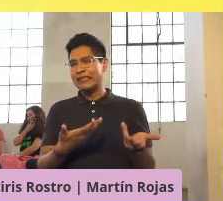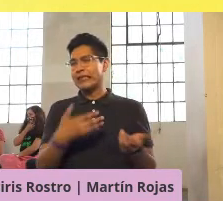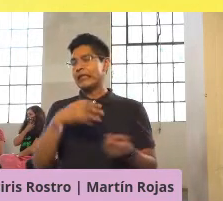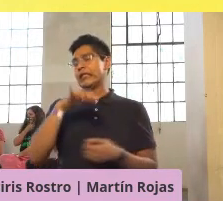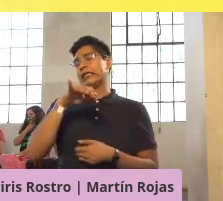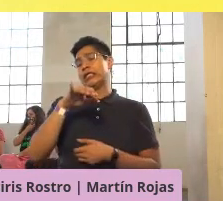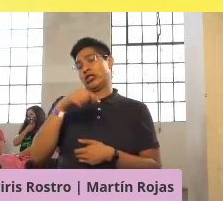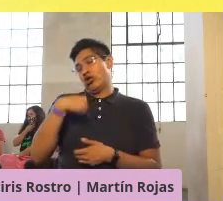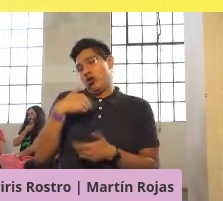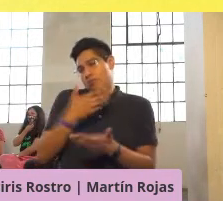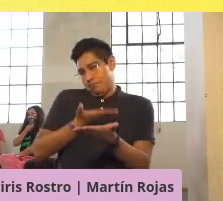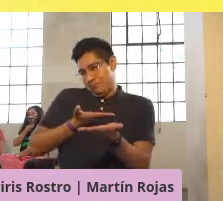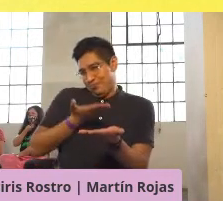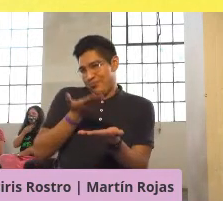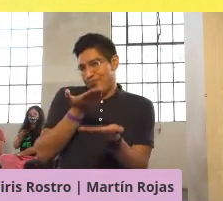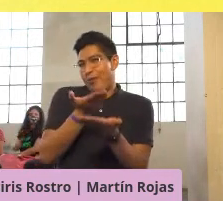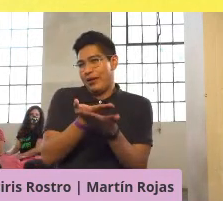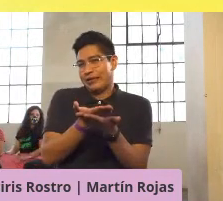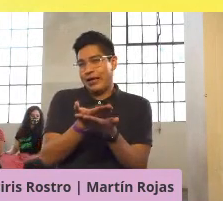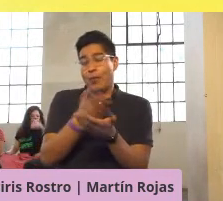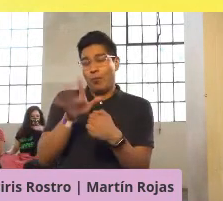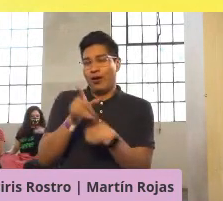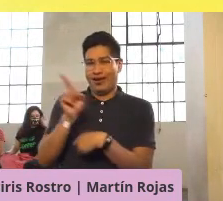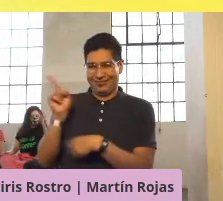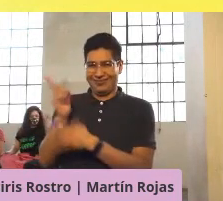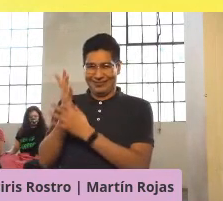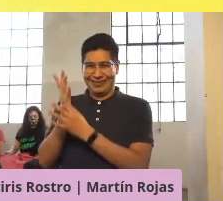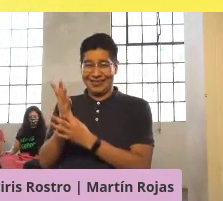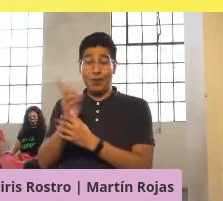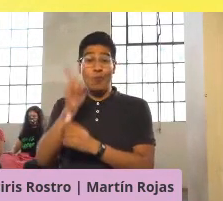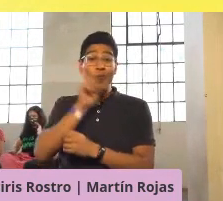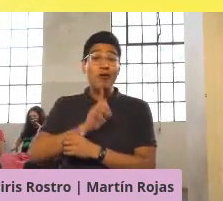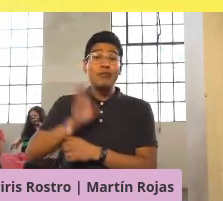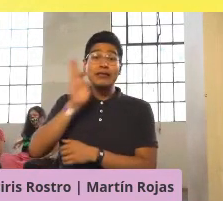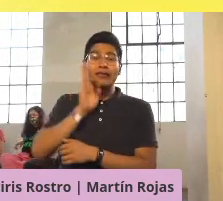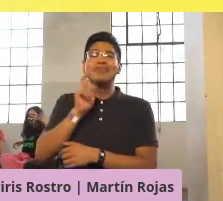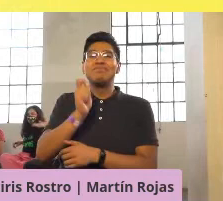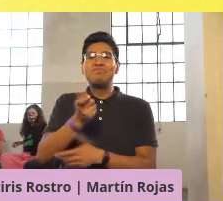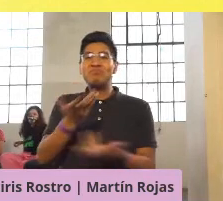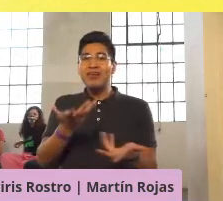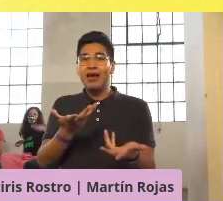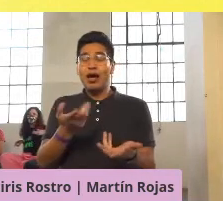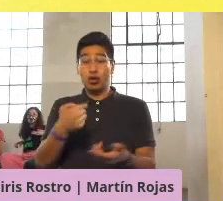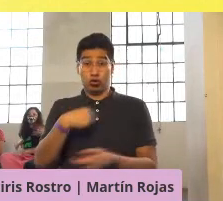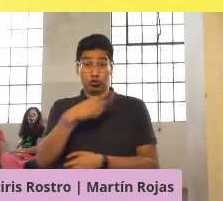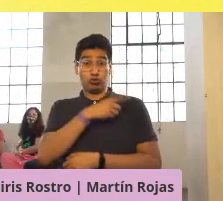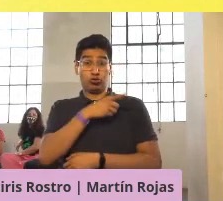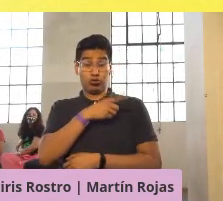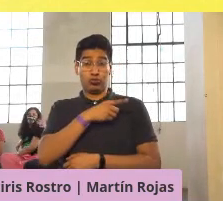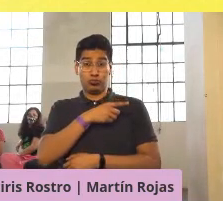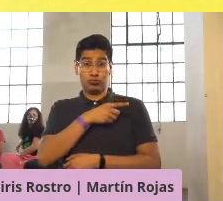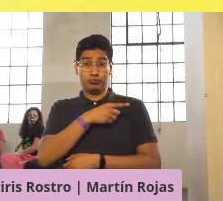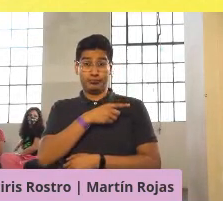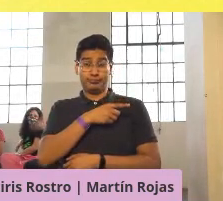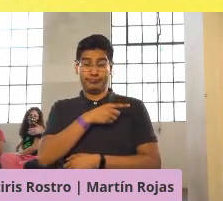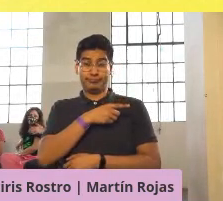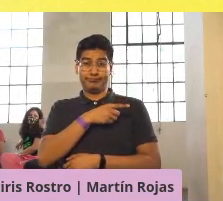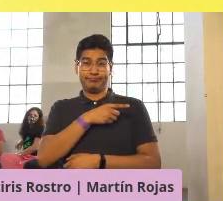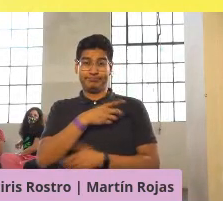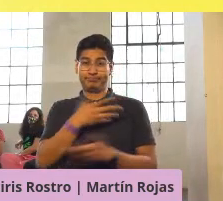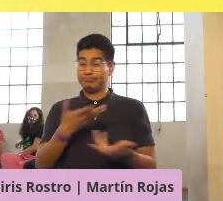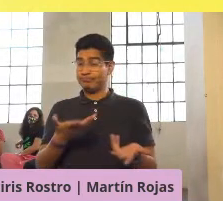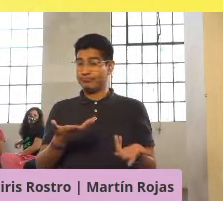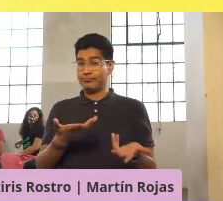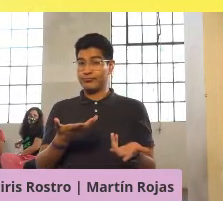lo pongo nada más lo escuché que el verdadero feminismo también es, o sea, no sé si el verdadero, pero ese feminismo